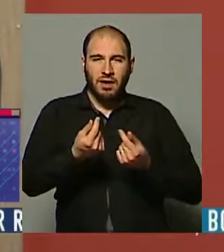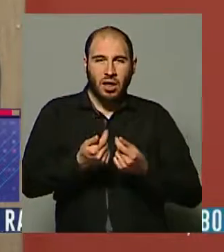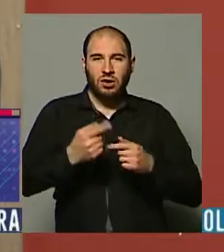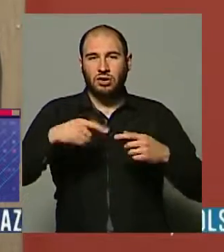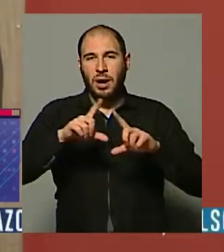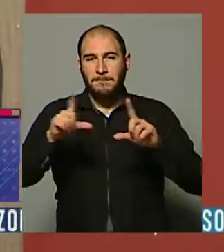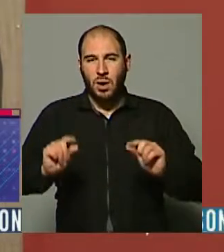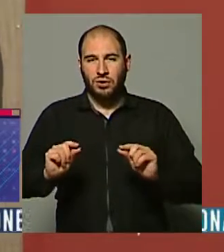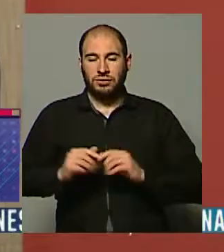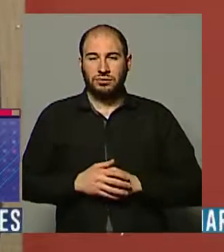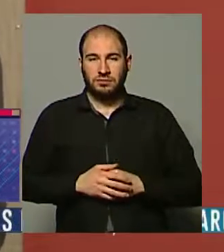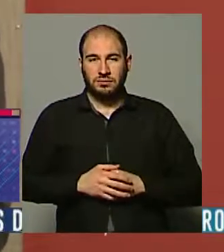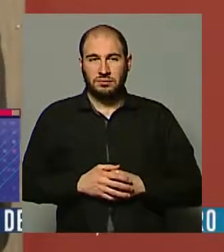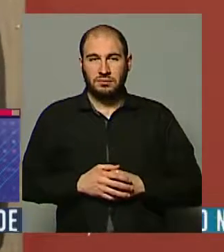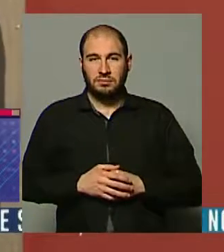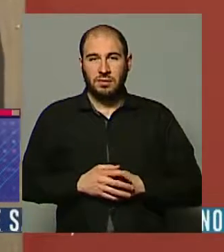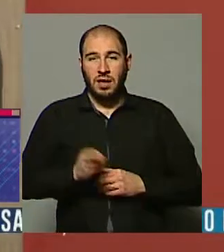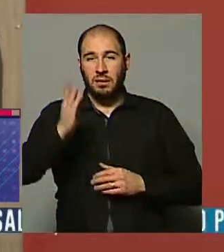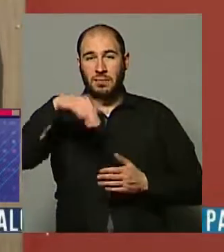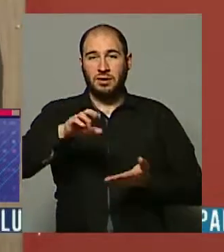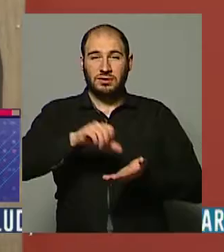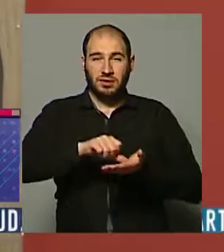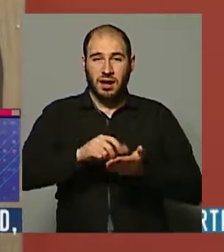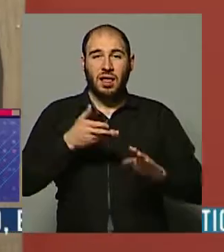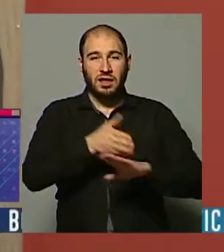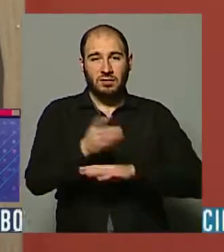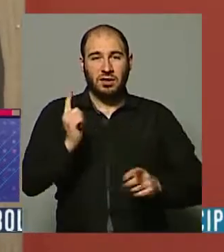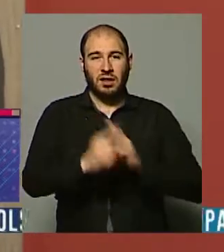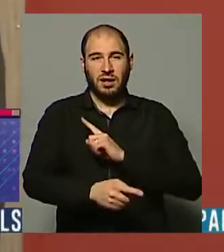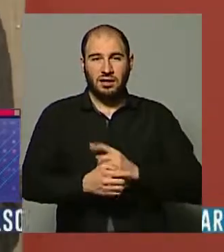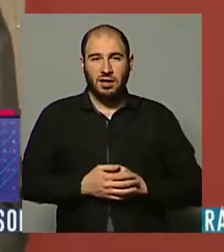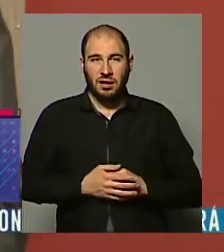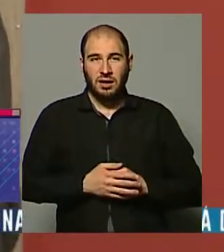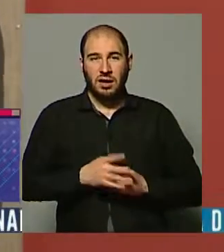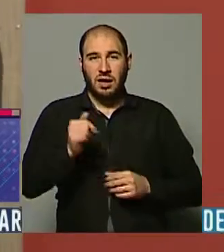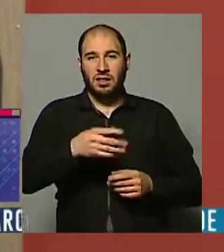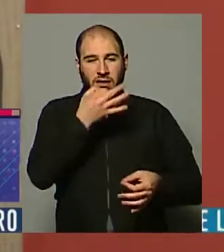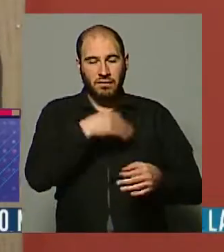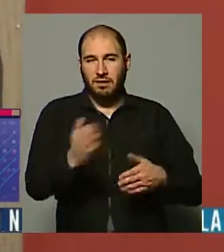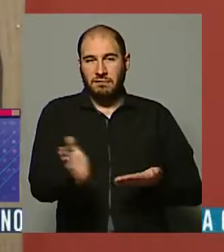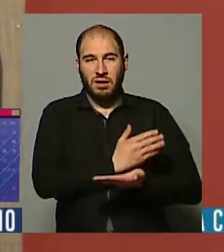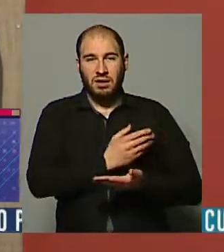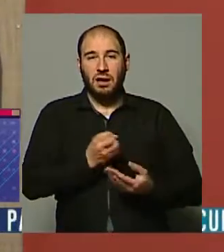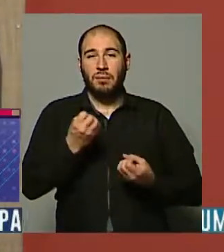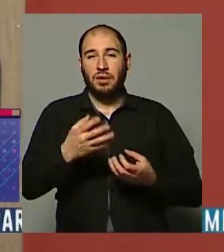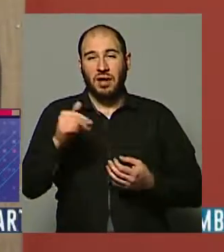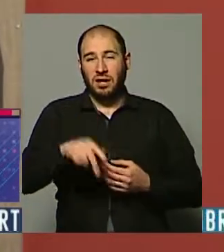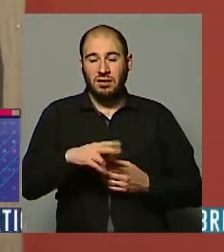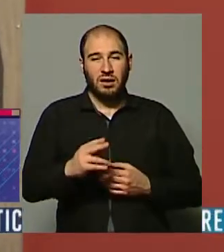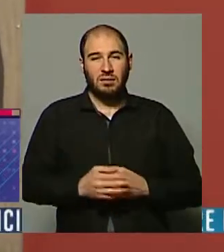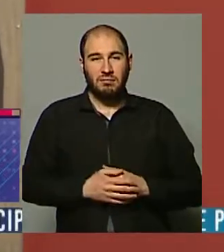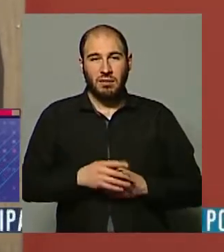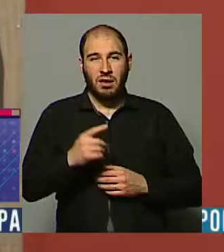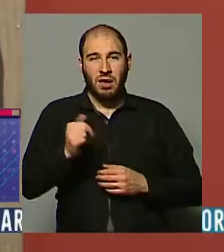con los bonos y evidentemente el Banco Central tuvo una intervención directa, dejó de lado las subastas porque estaba claro que no llegaba